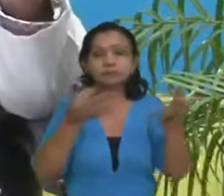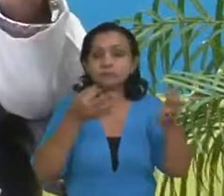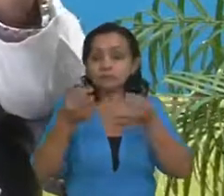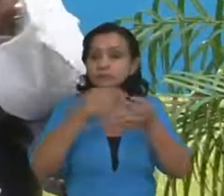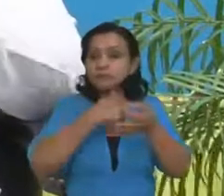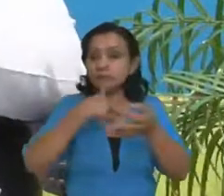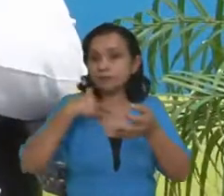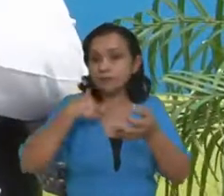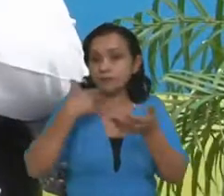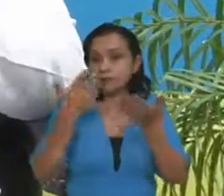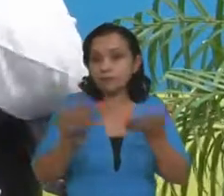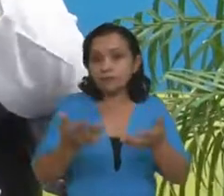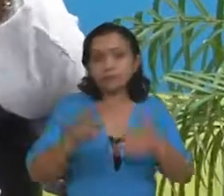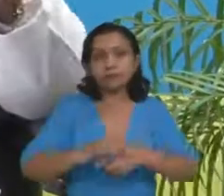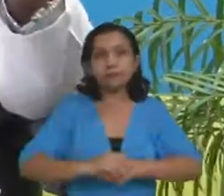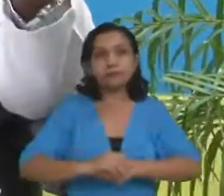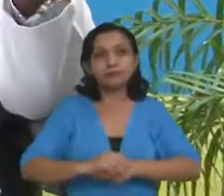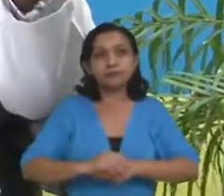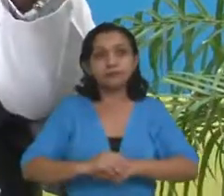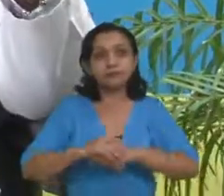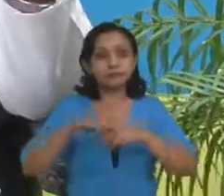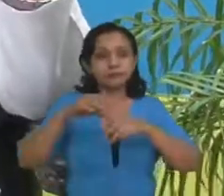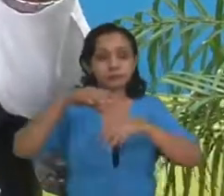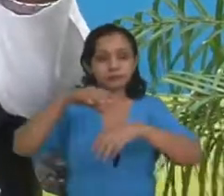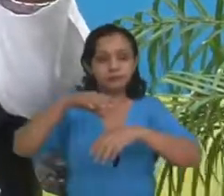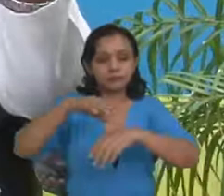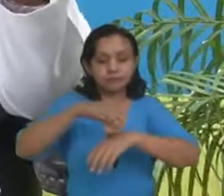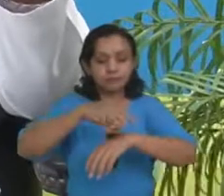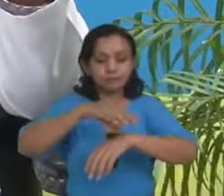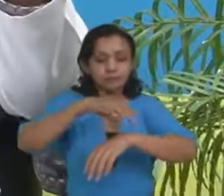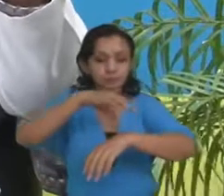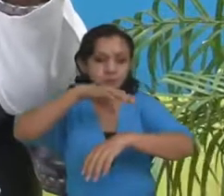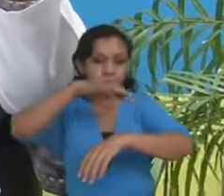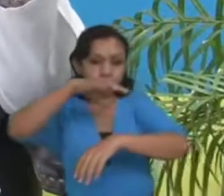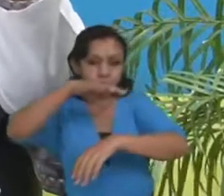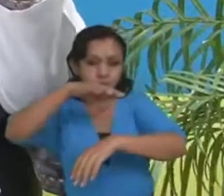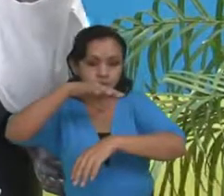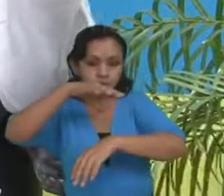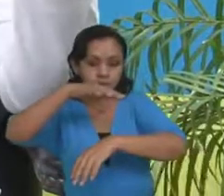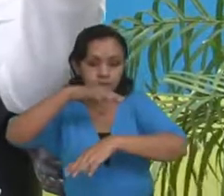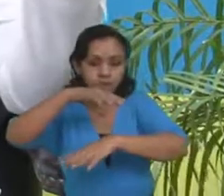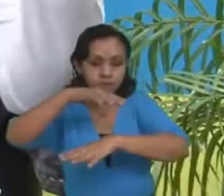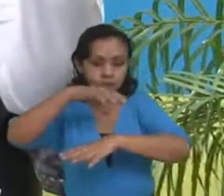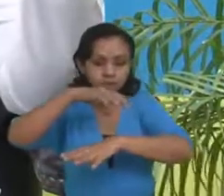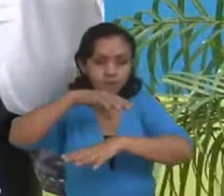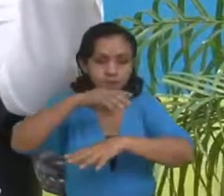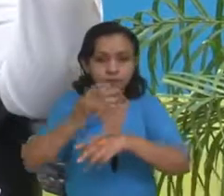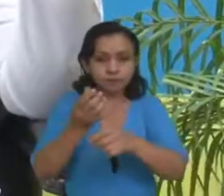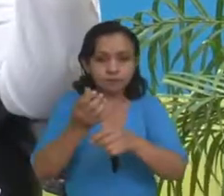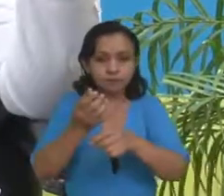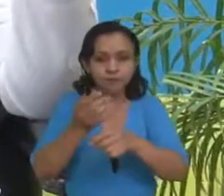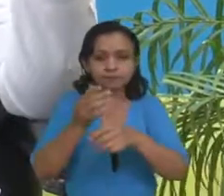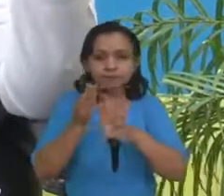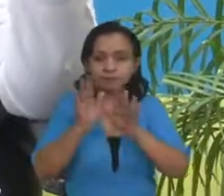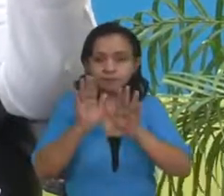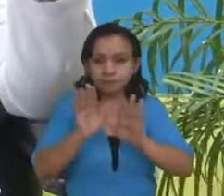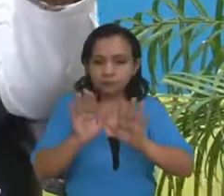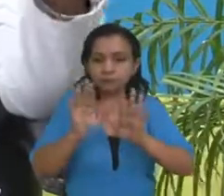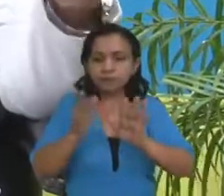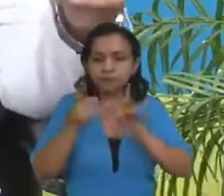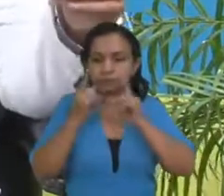luchando, por así decirlo, ¿verdad? El G15 normalmente lo más común es que se maneja de una manera